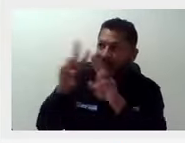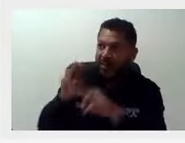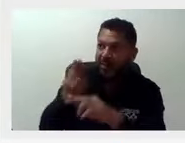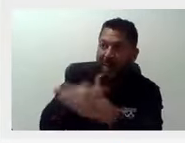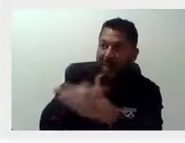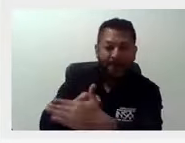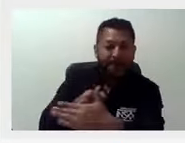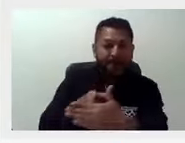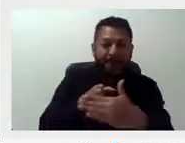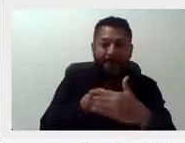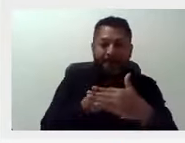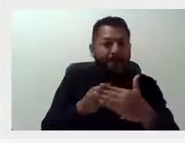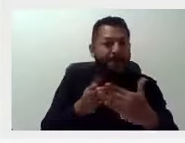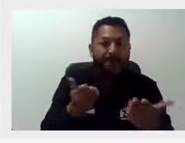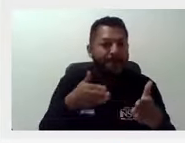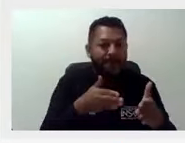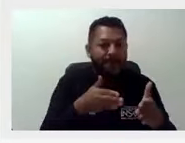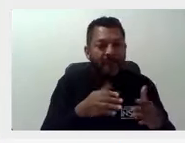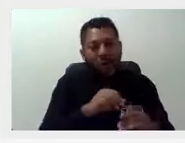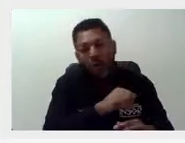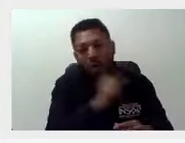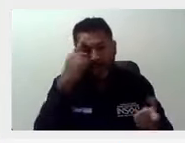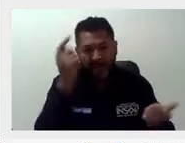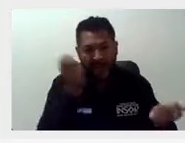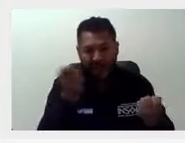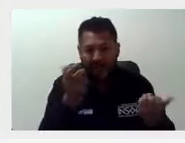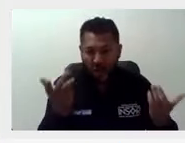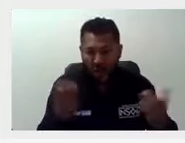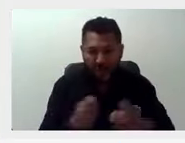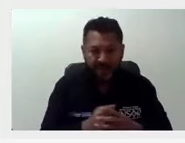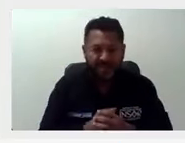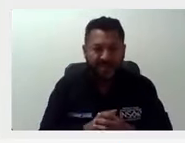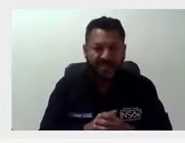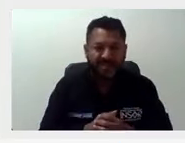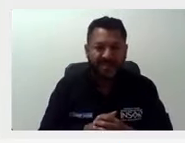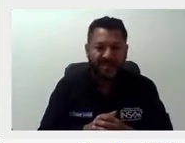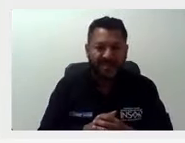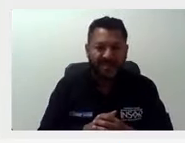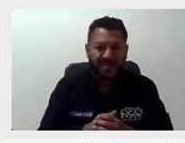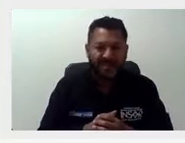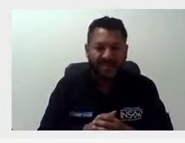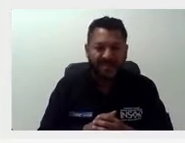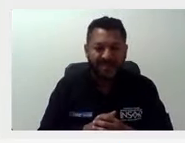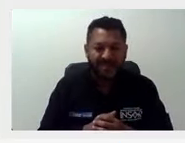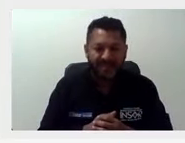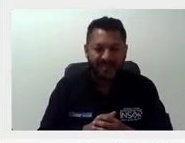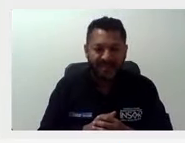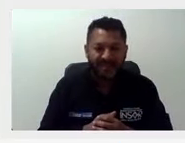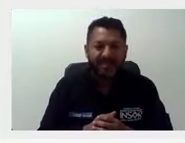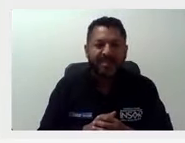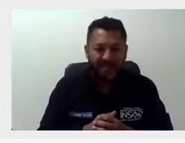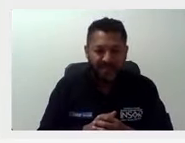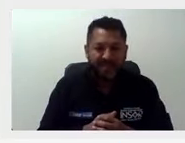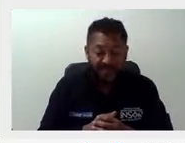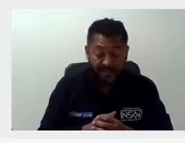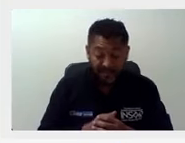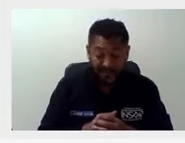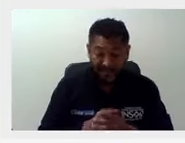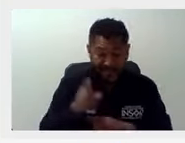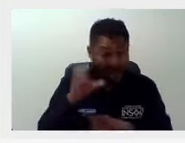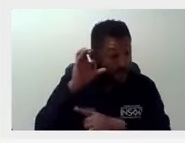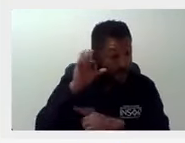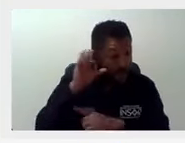que recurrir a otras herramientas. De hecho, por estos días muchos padres de familia han dicho, bueno,